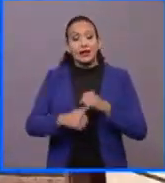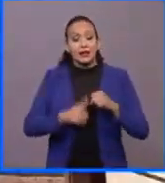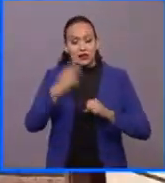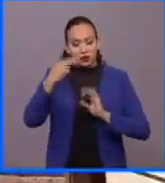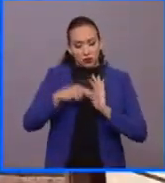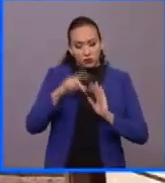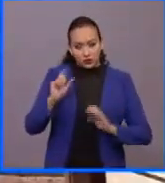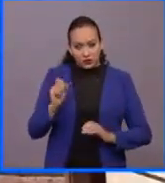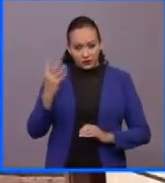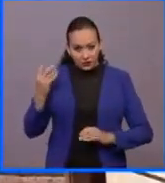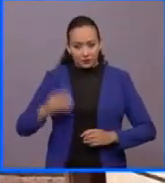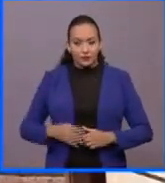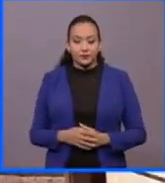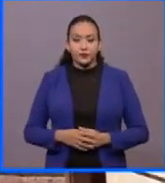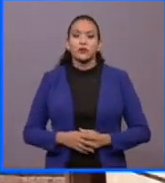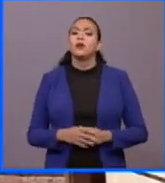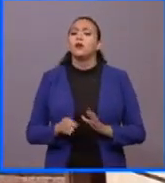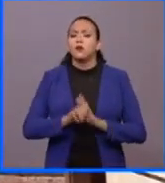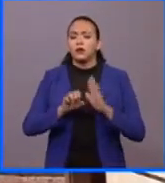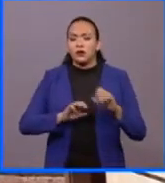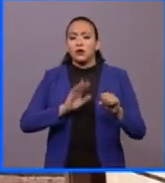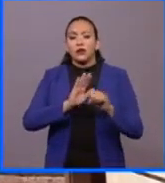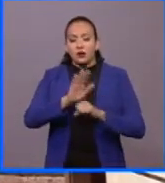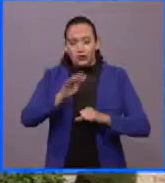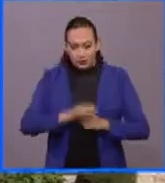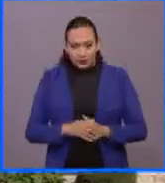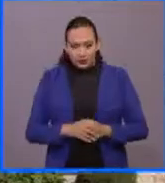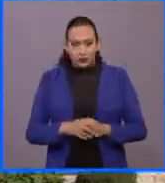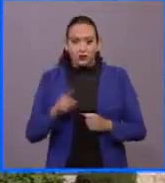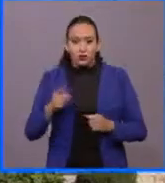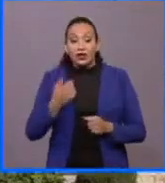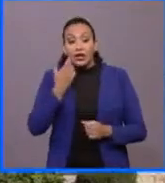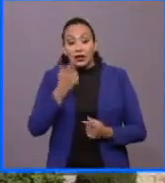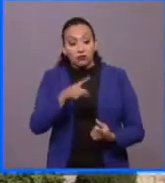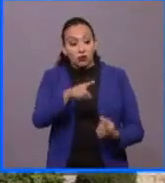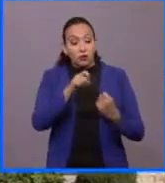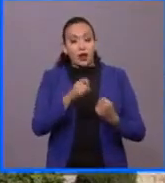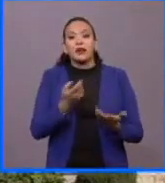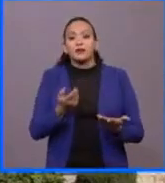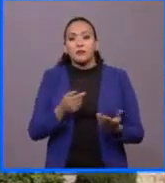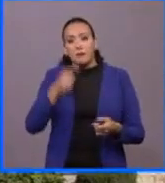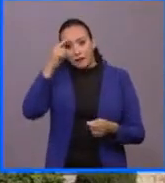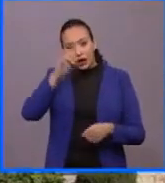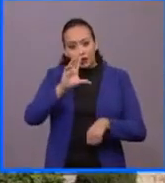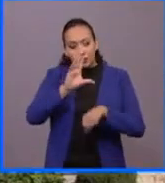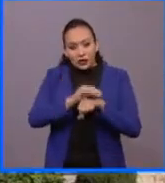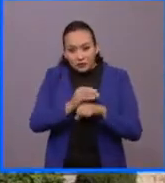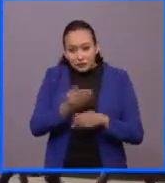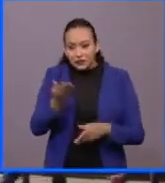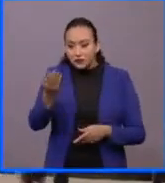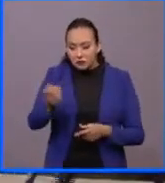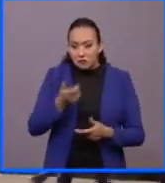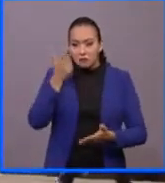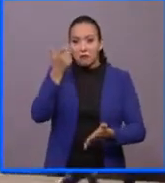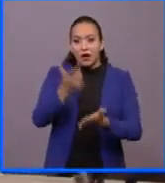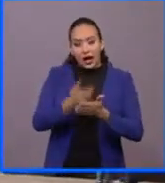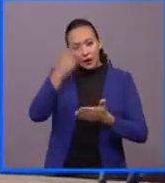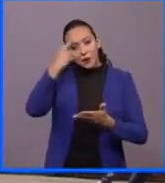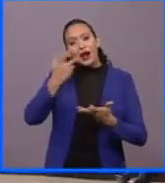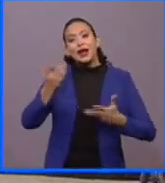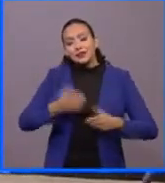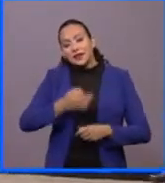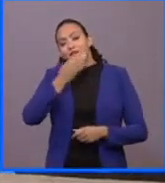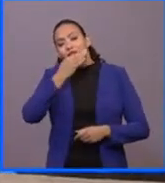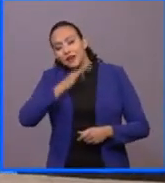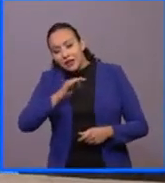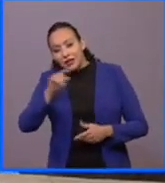fiscal 2024, entre ellas las que establecían el cobro de un derecho por la expedición de permisos para la realización